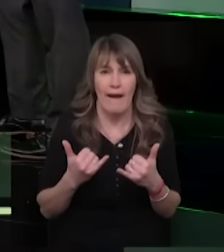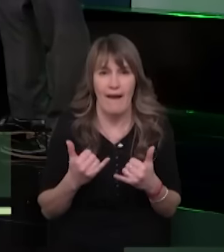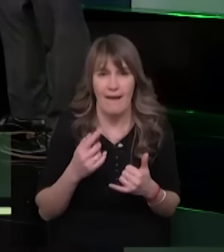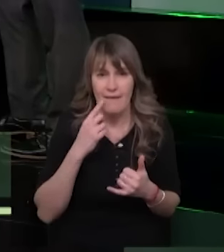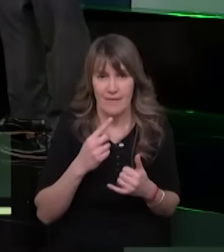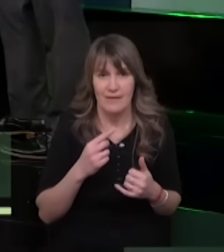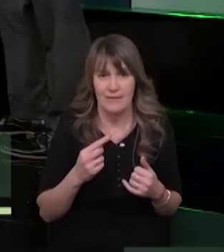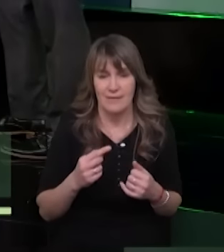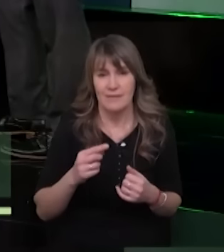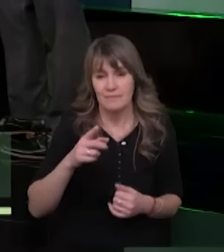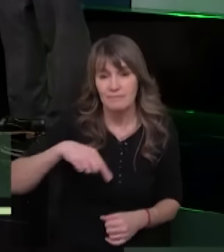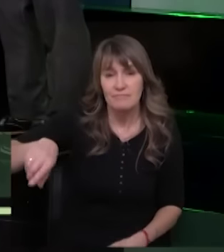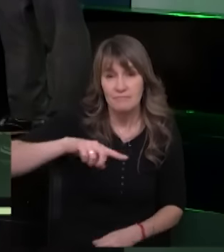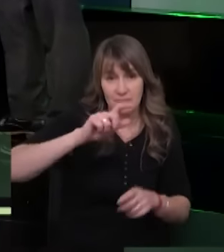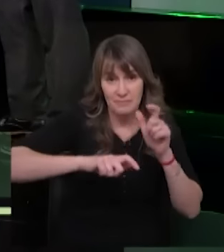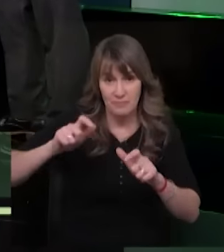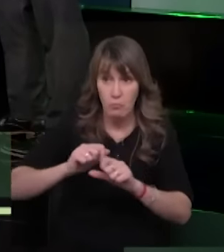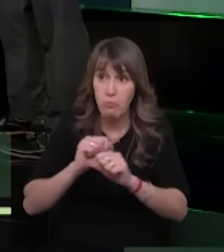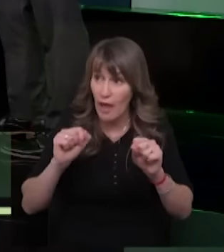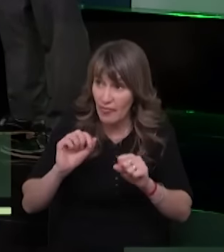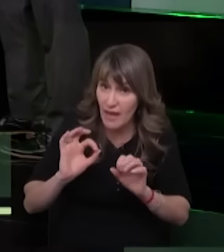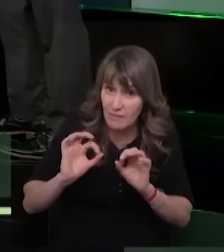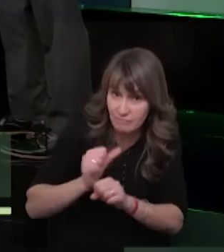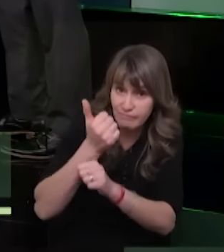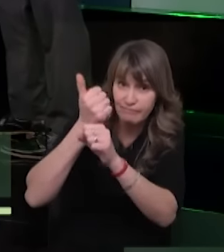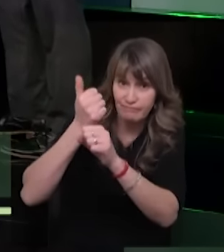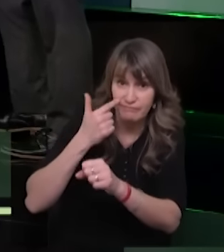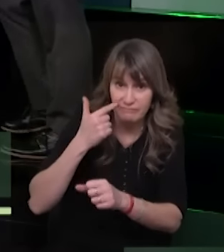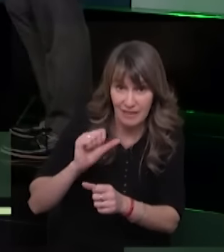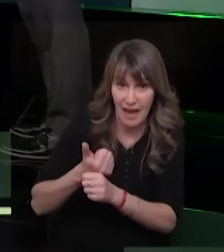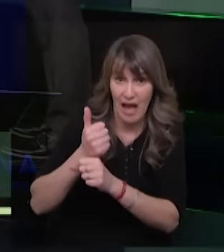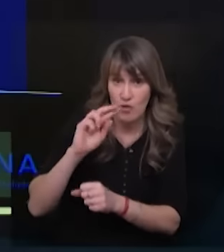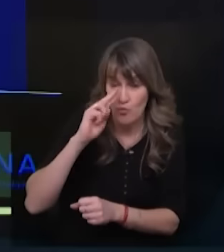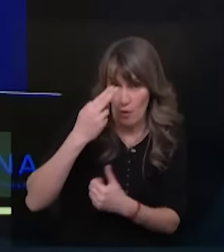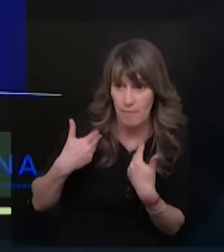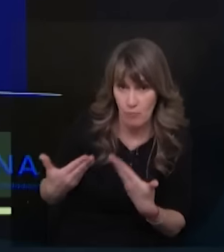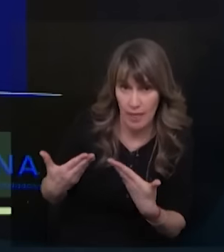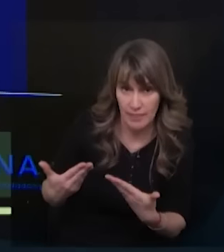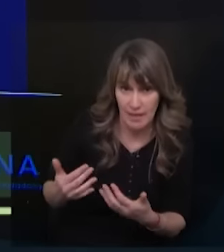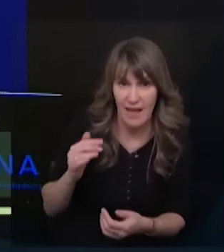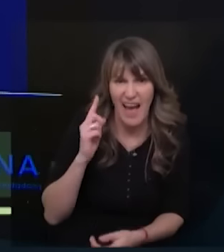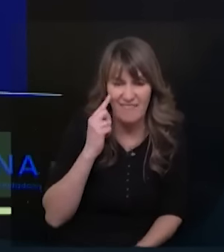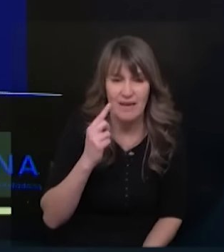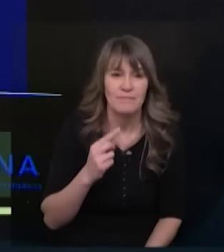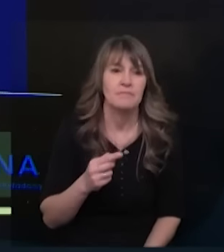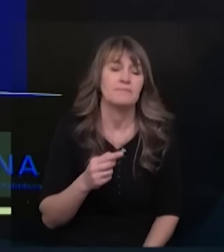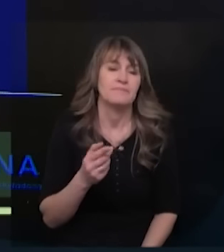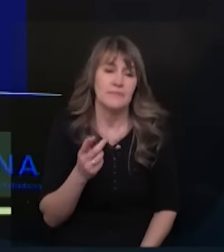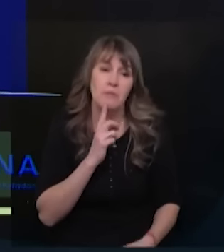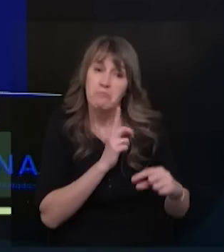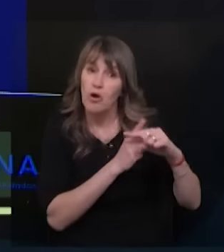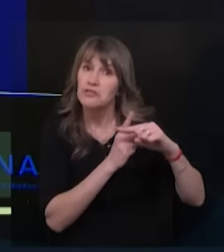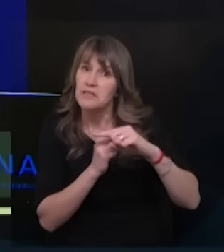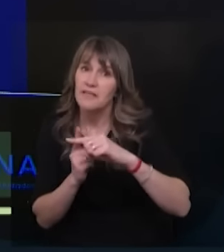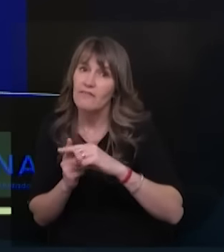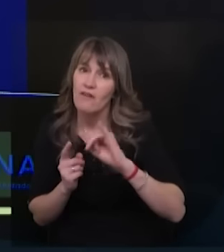hasta dónde cree la ciudadanía que va a llegar Uruguay en esta copa América y Aquí vemos que claramente las miradas son muy positivas